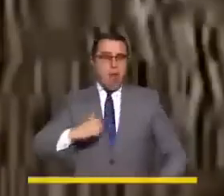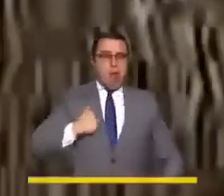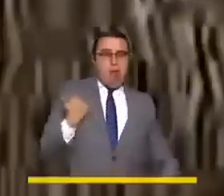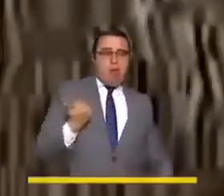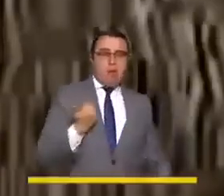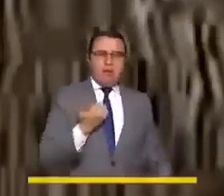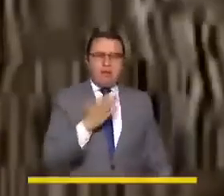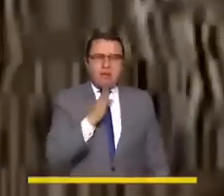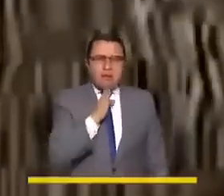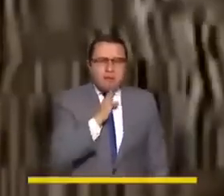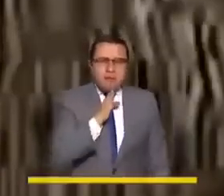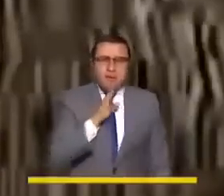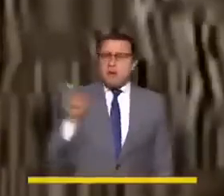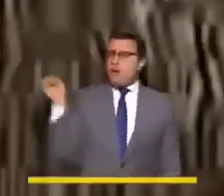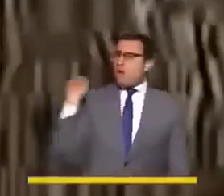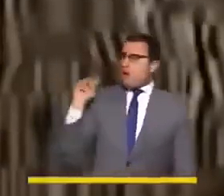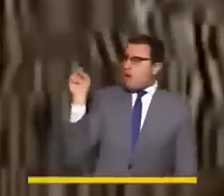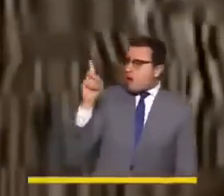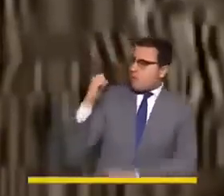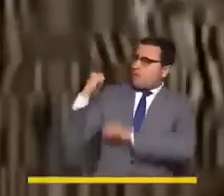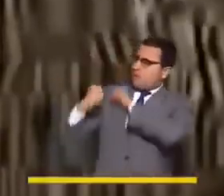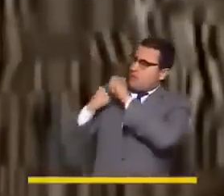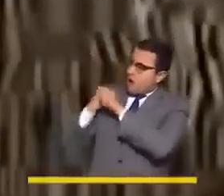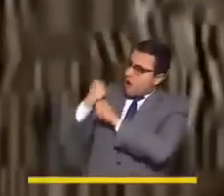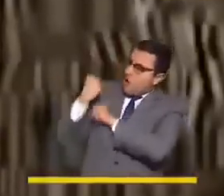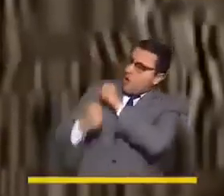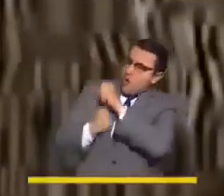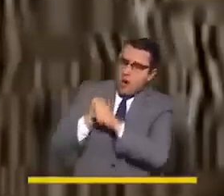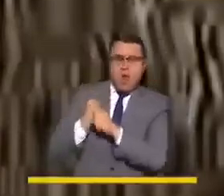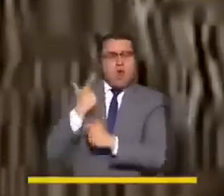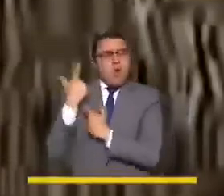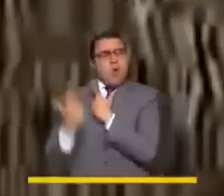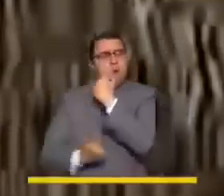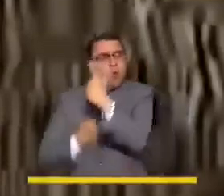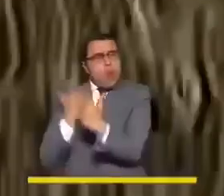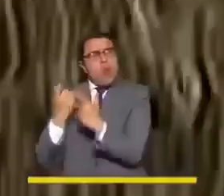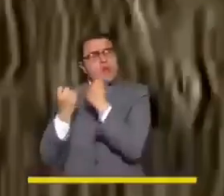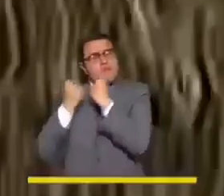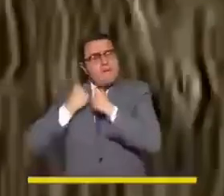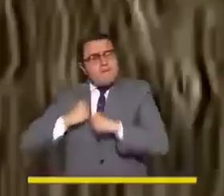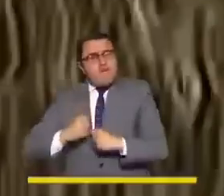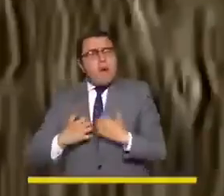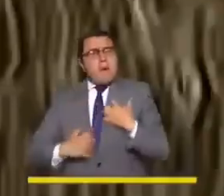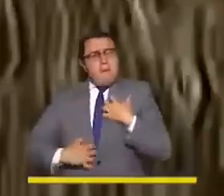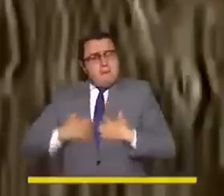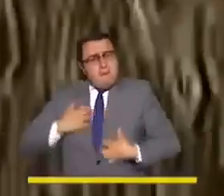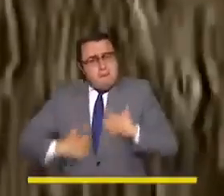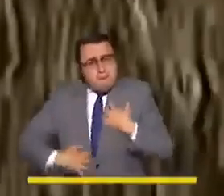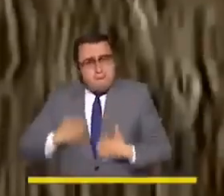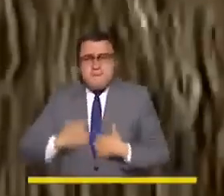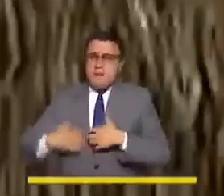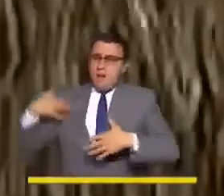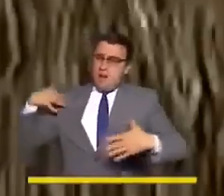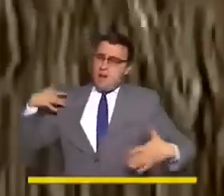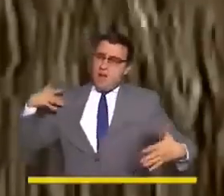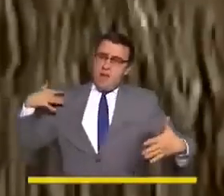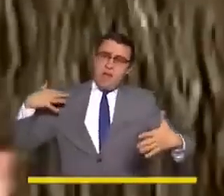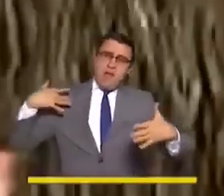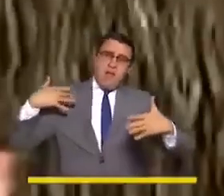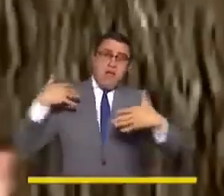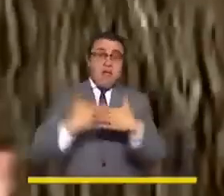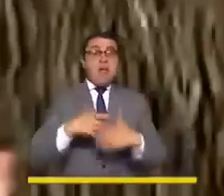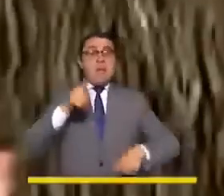Poco a poco, a través de los años, de las luchas, de los esfuerzos, de los miedos, de